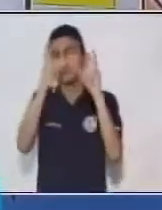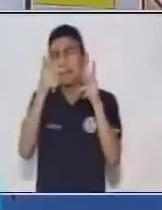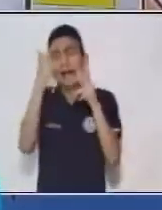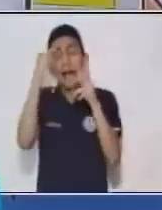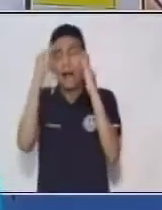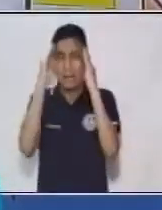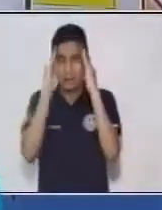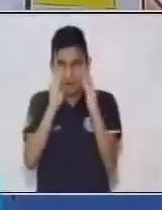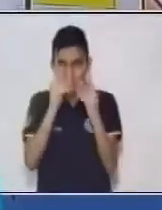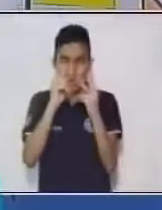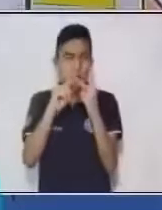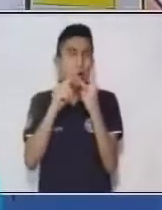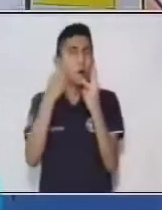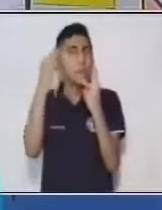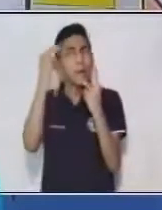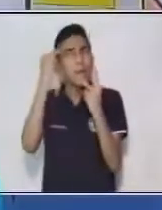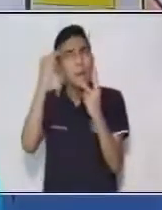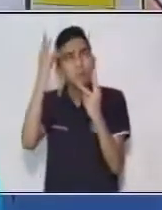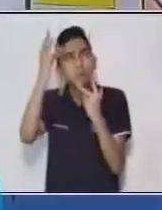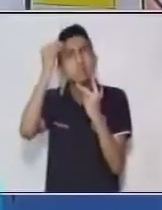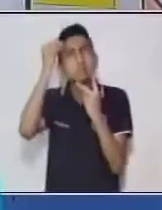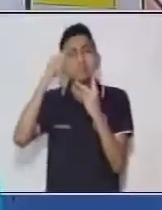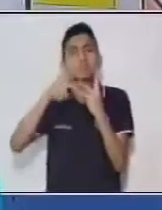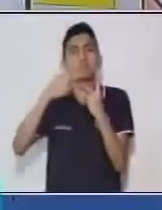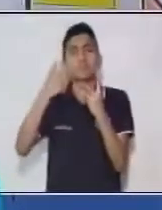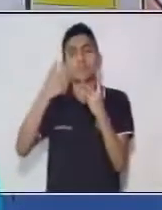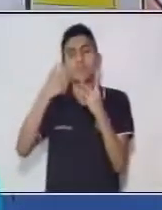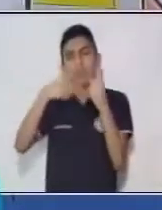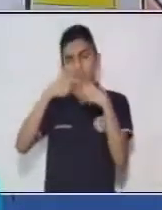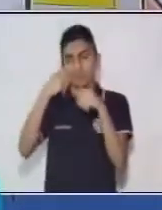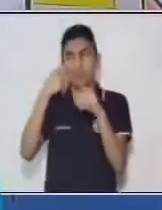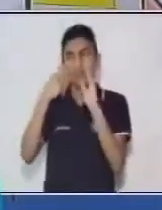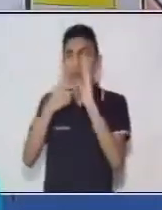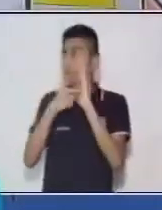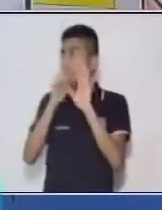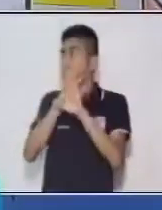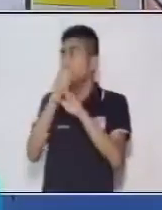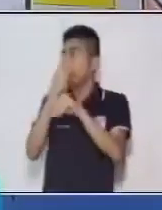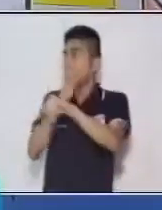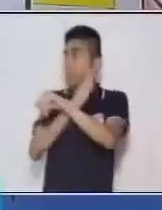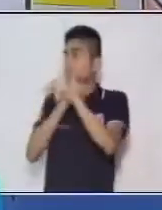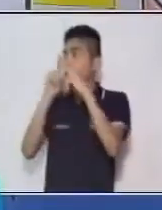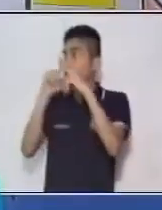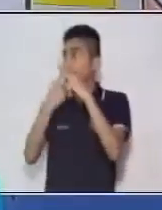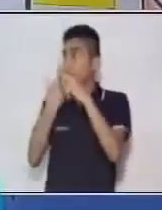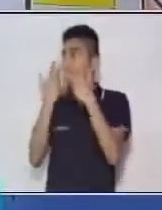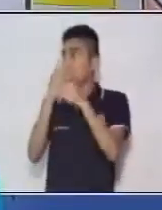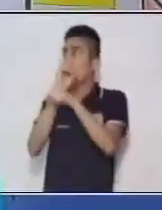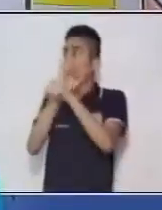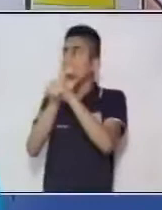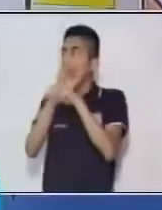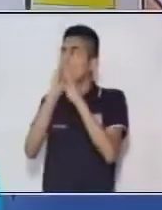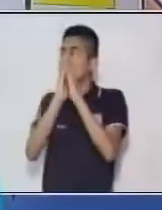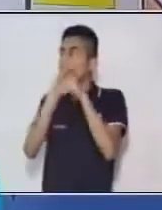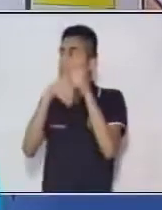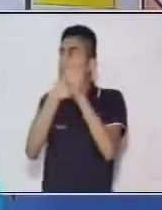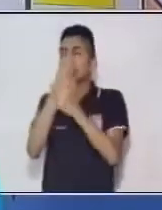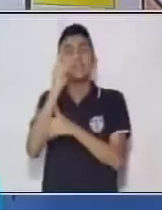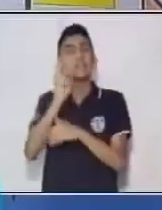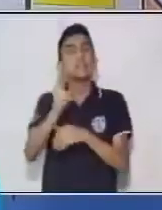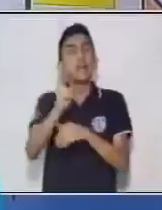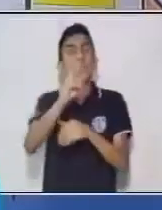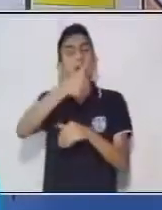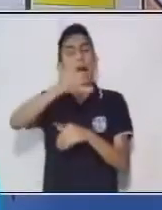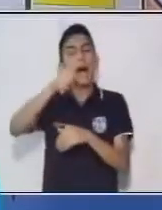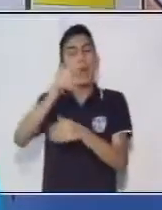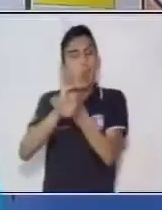la atención, la memoria, la habilidad espacial. Antes de empezar, quiero recomendarte que laves muy bien tus manos con